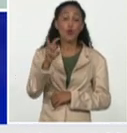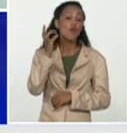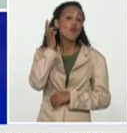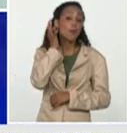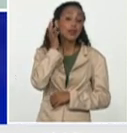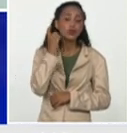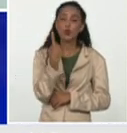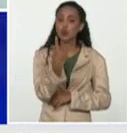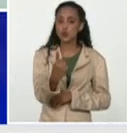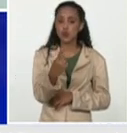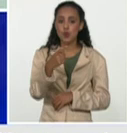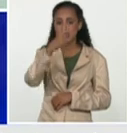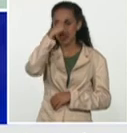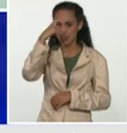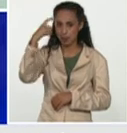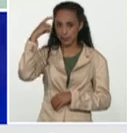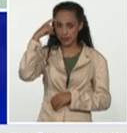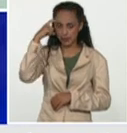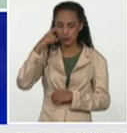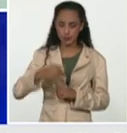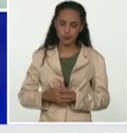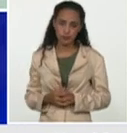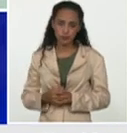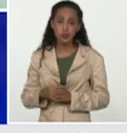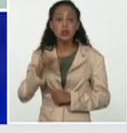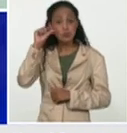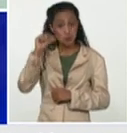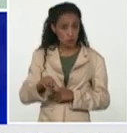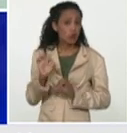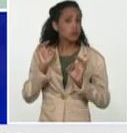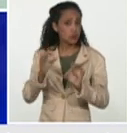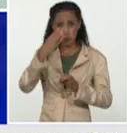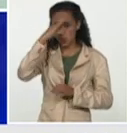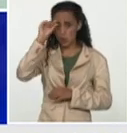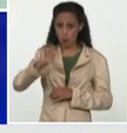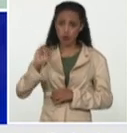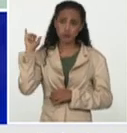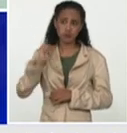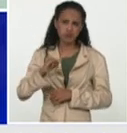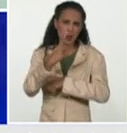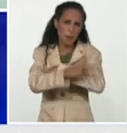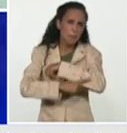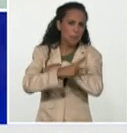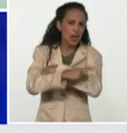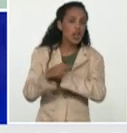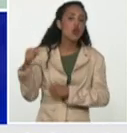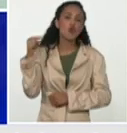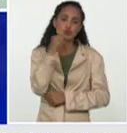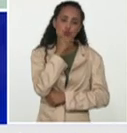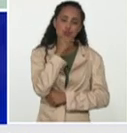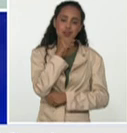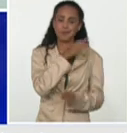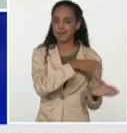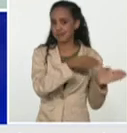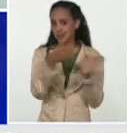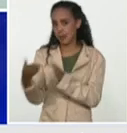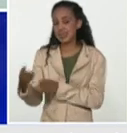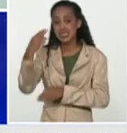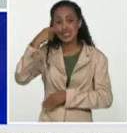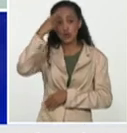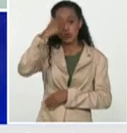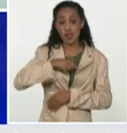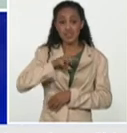Espíritu, igualmente viajeros cubanos procedentes de Rusia. Ciego de Ávila, 3 casos